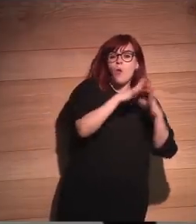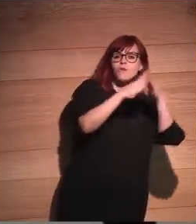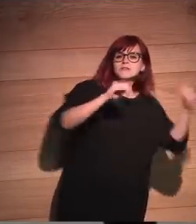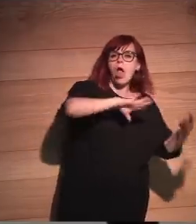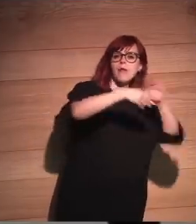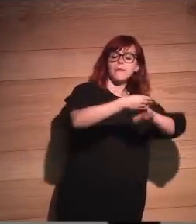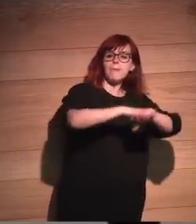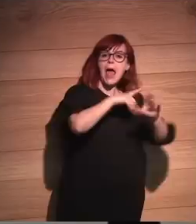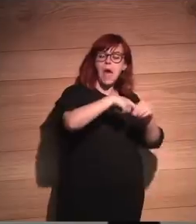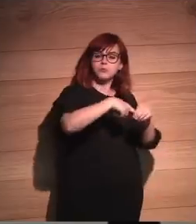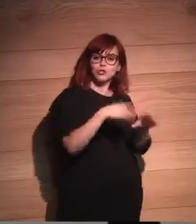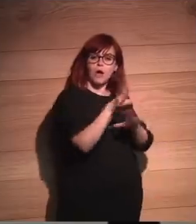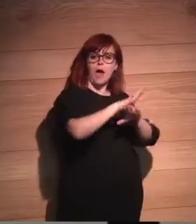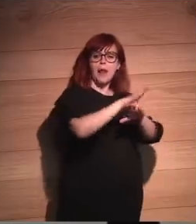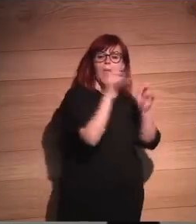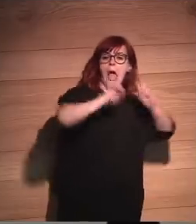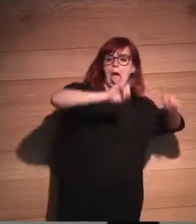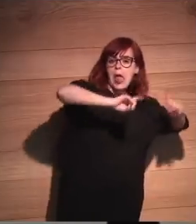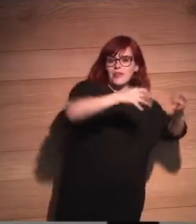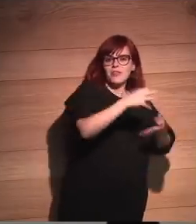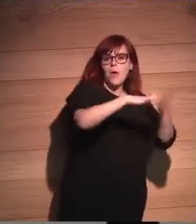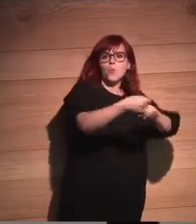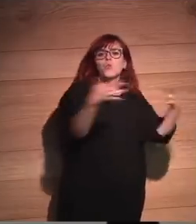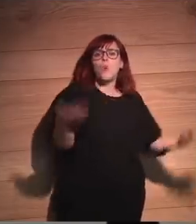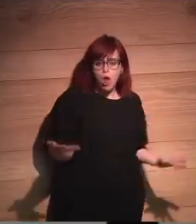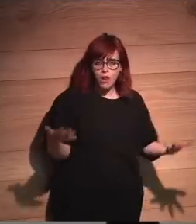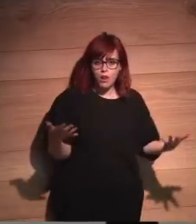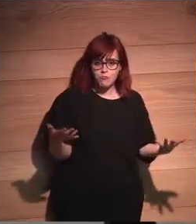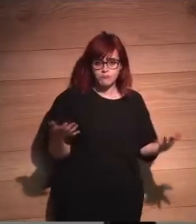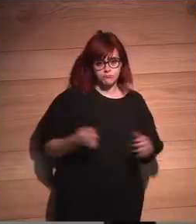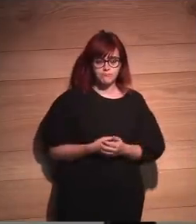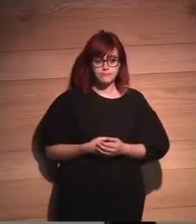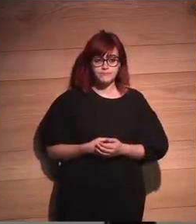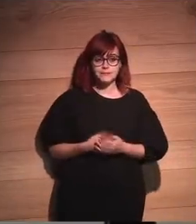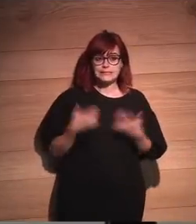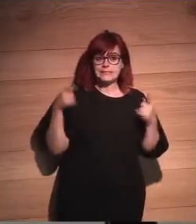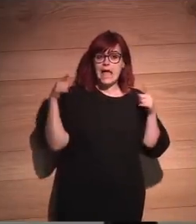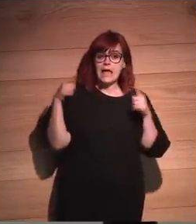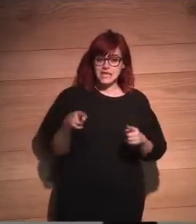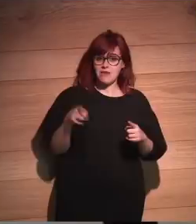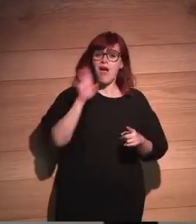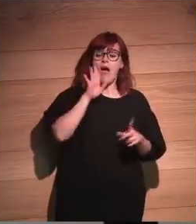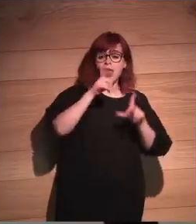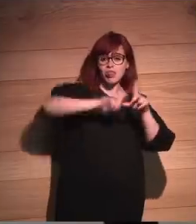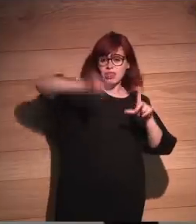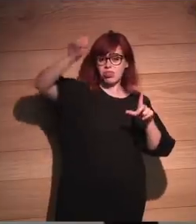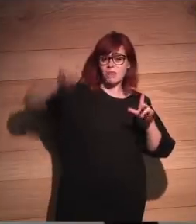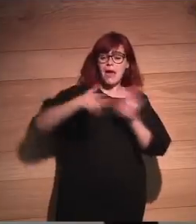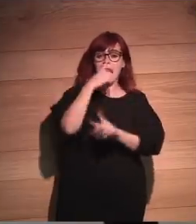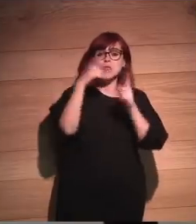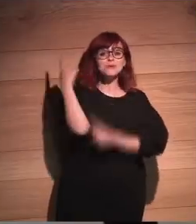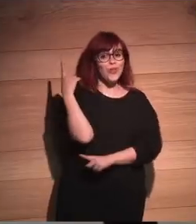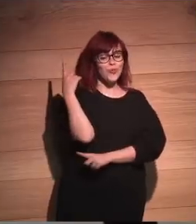hacer que puede y que debe hacer la universidad. Y aquí tiene lo que les decía antes. El